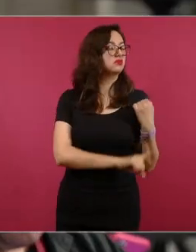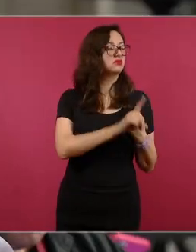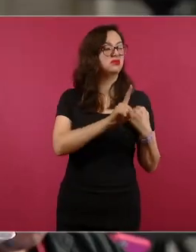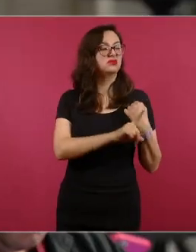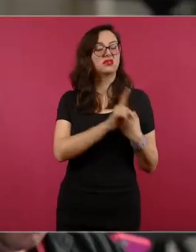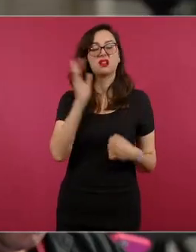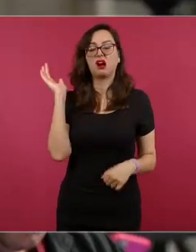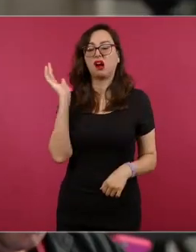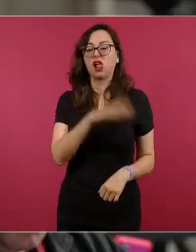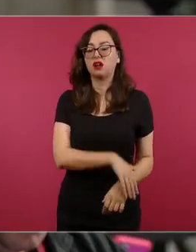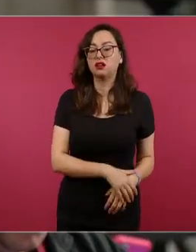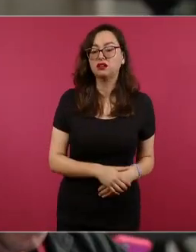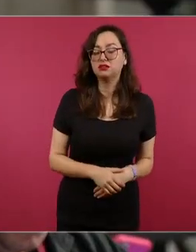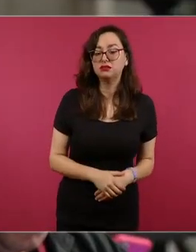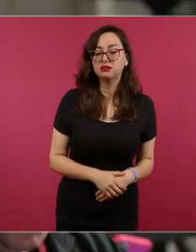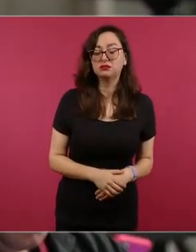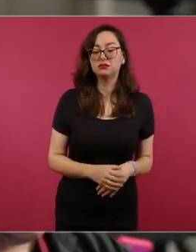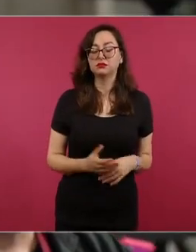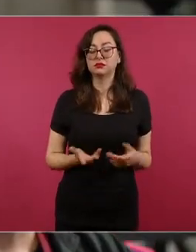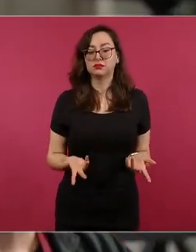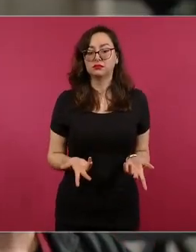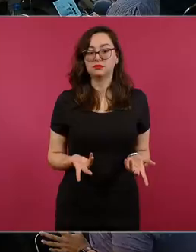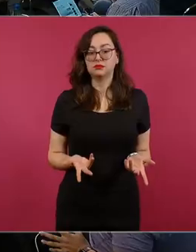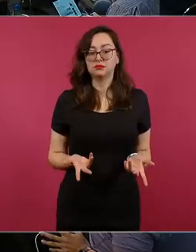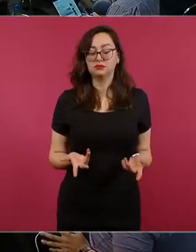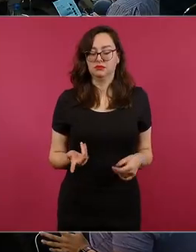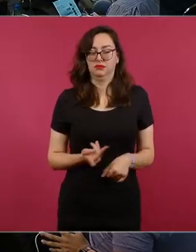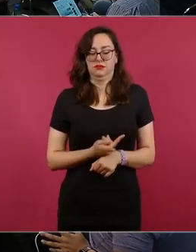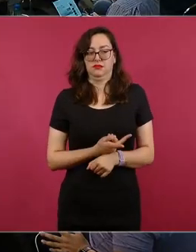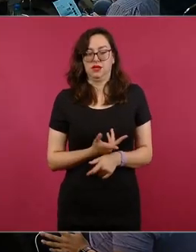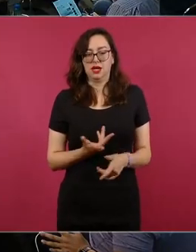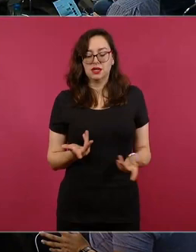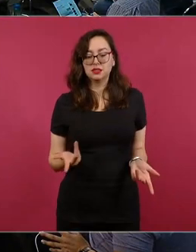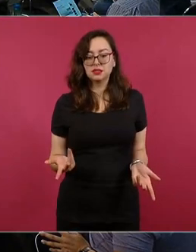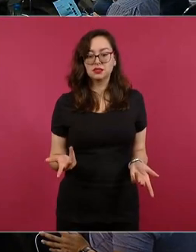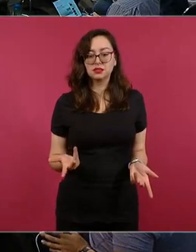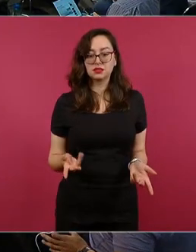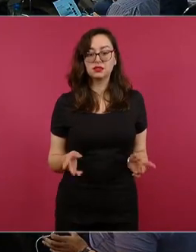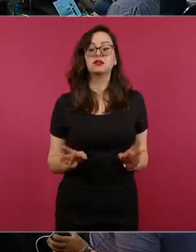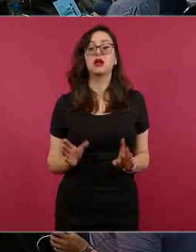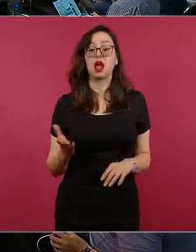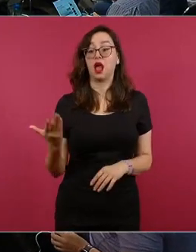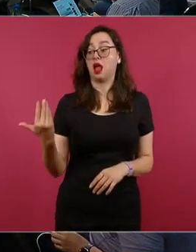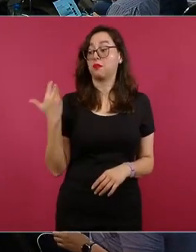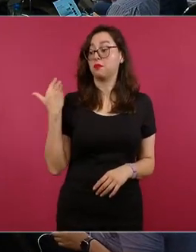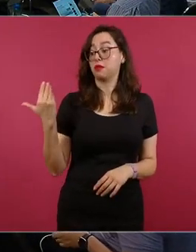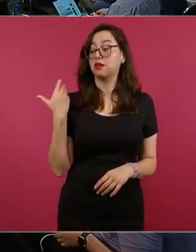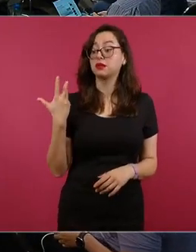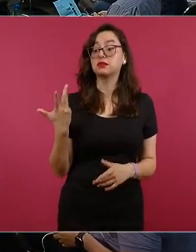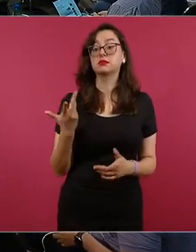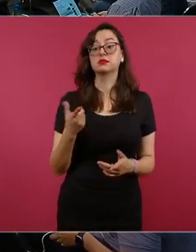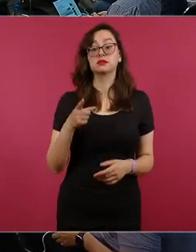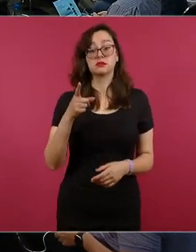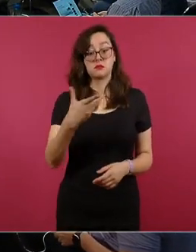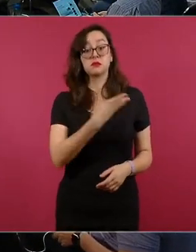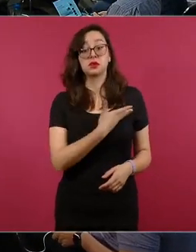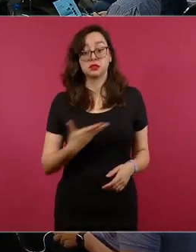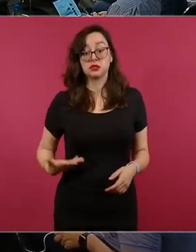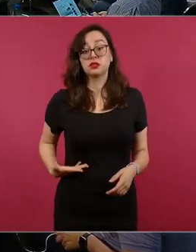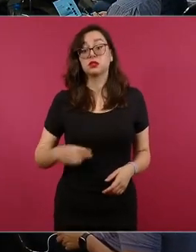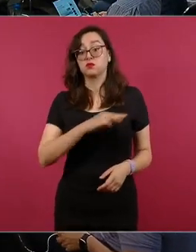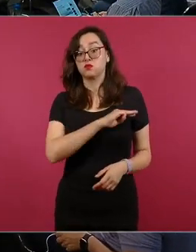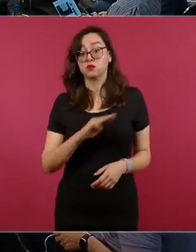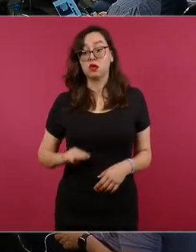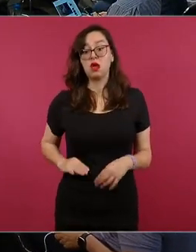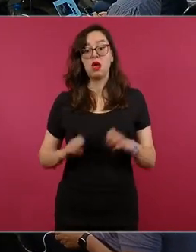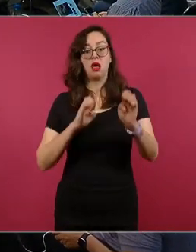ciudadanas. Es alarmante señalar que en una entrevista reciente el presidente municipal ha